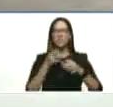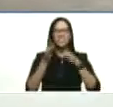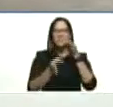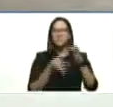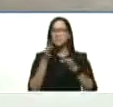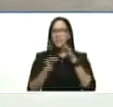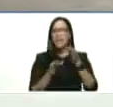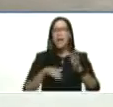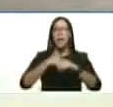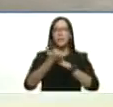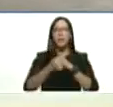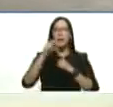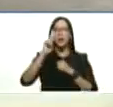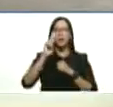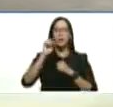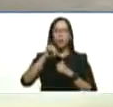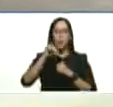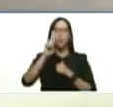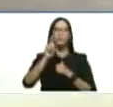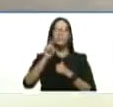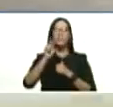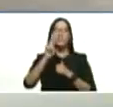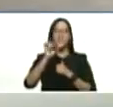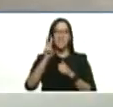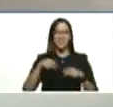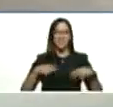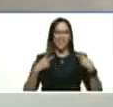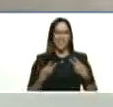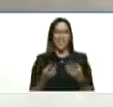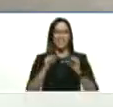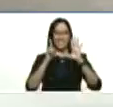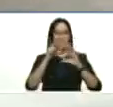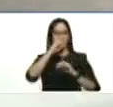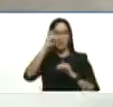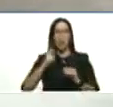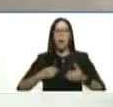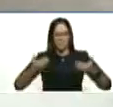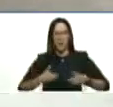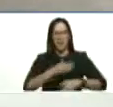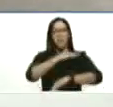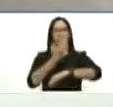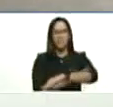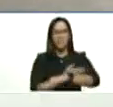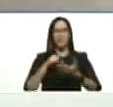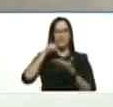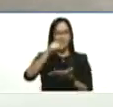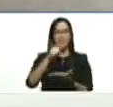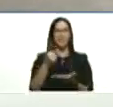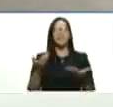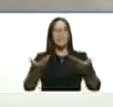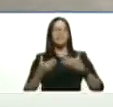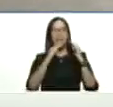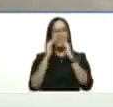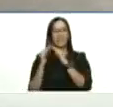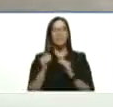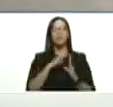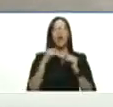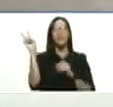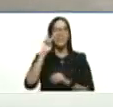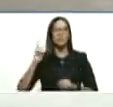plan Nutrivida, que se incorpora en el séptimo aniversario para reforzar los CLAT que llegan a los hogares de toda